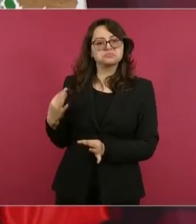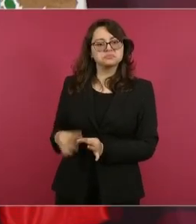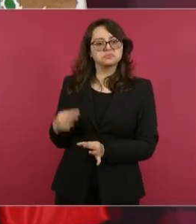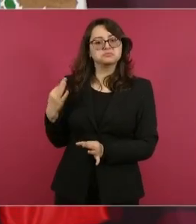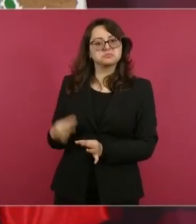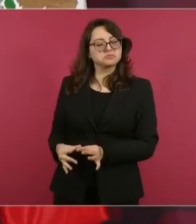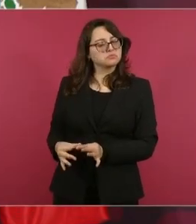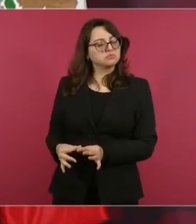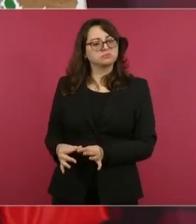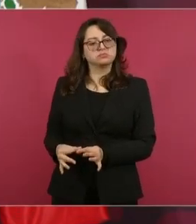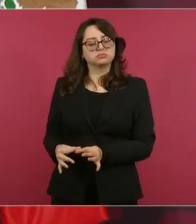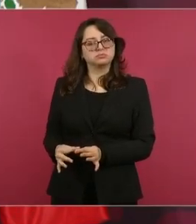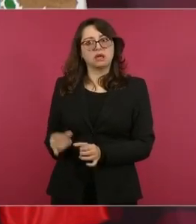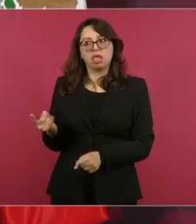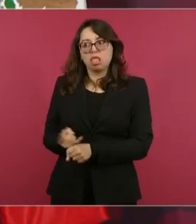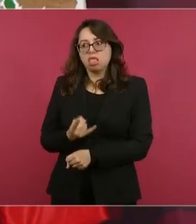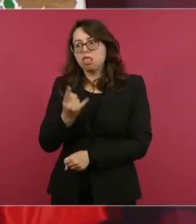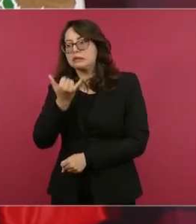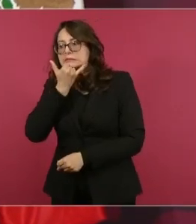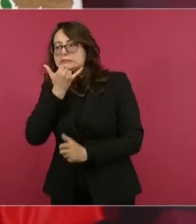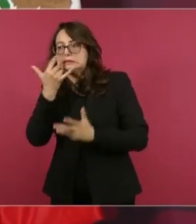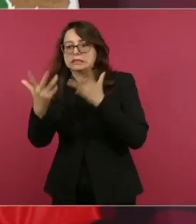su jornal,